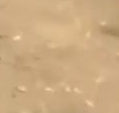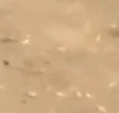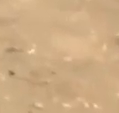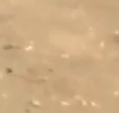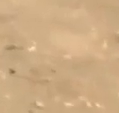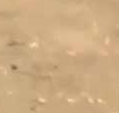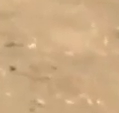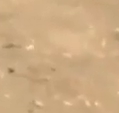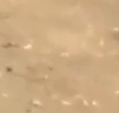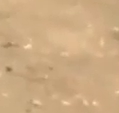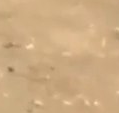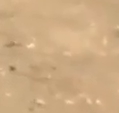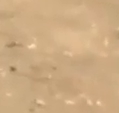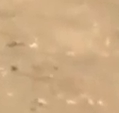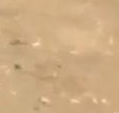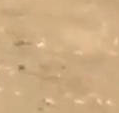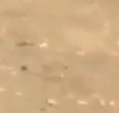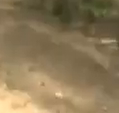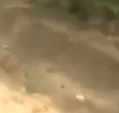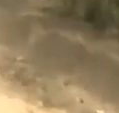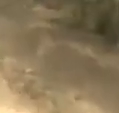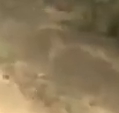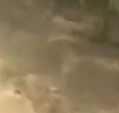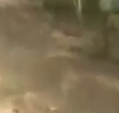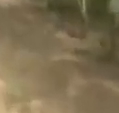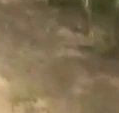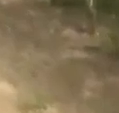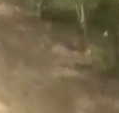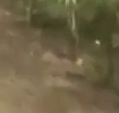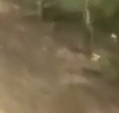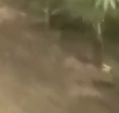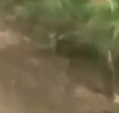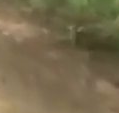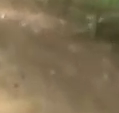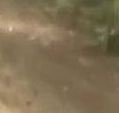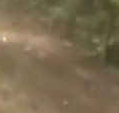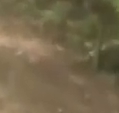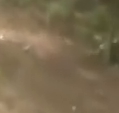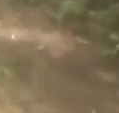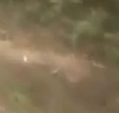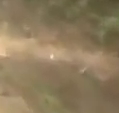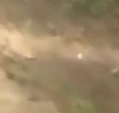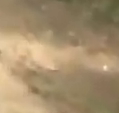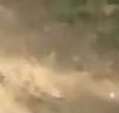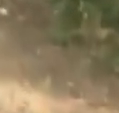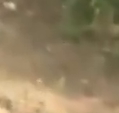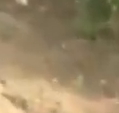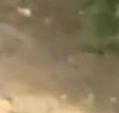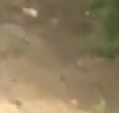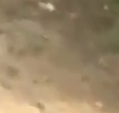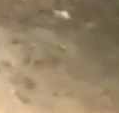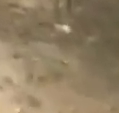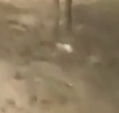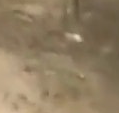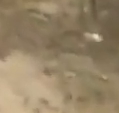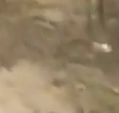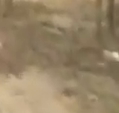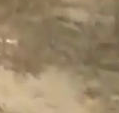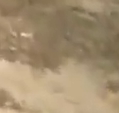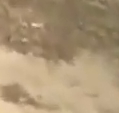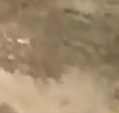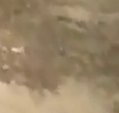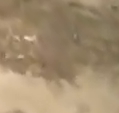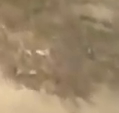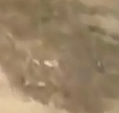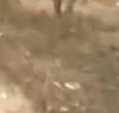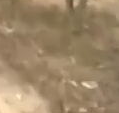La población denuncia el terror que sienten por la fabricación de estas minas antipersonales que son colocadas por los irregulares colombianos en las